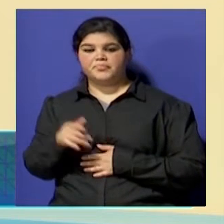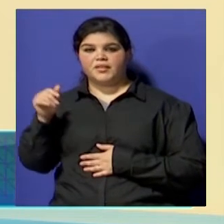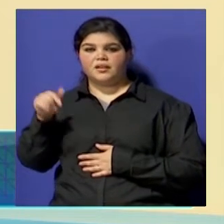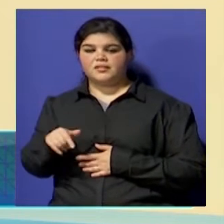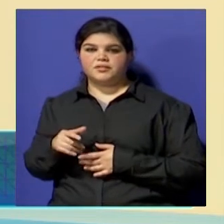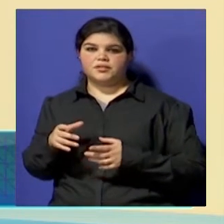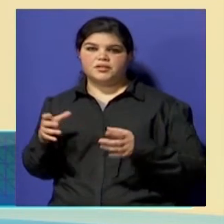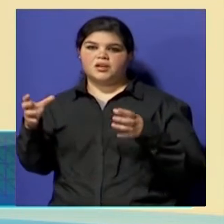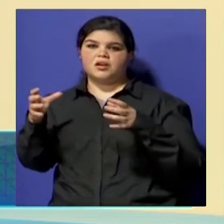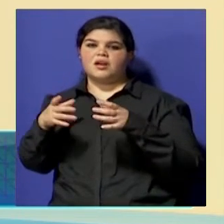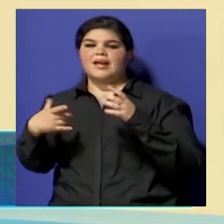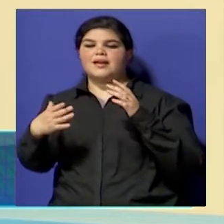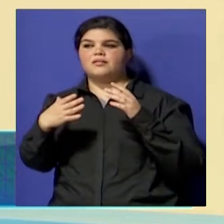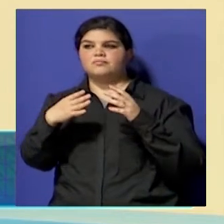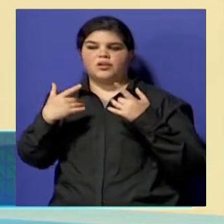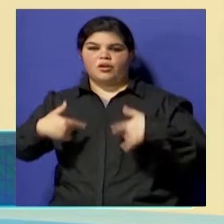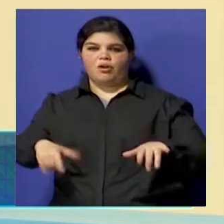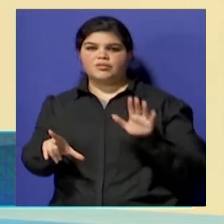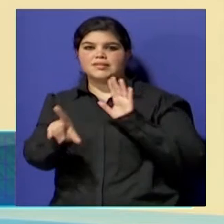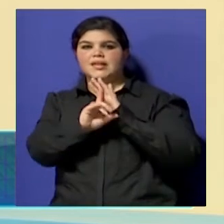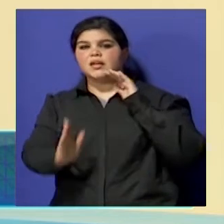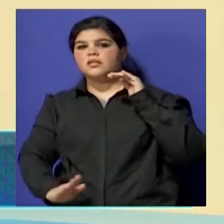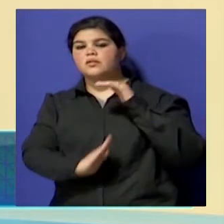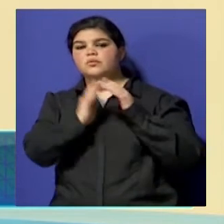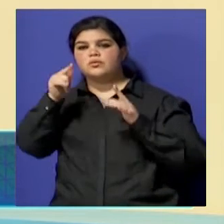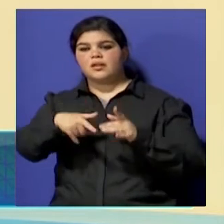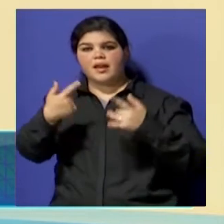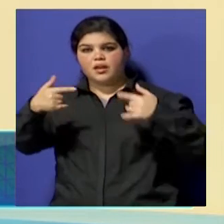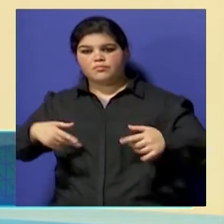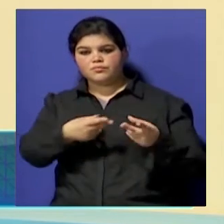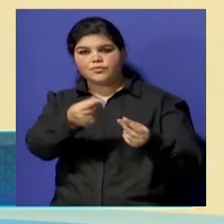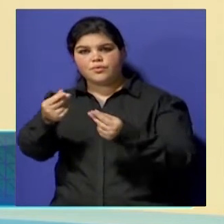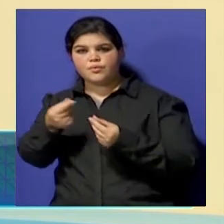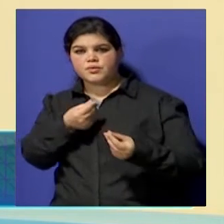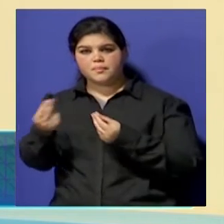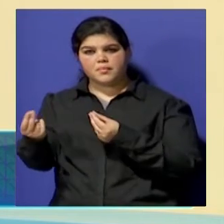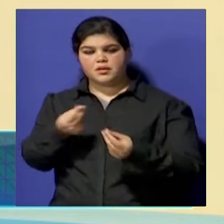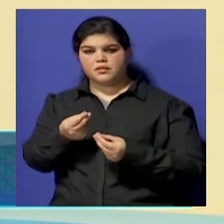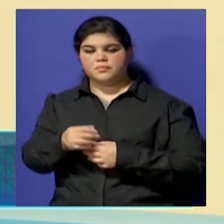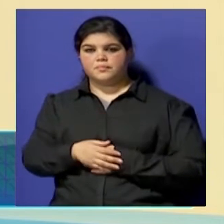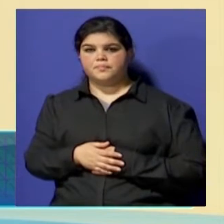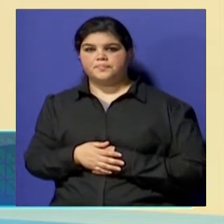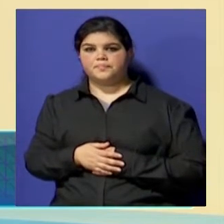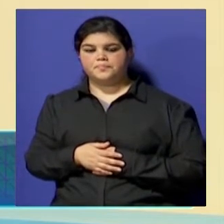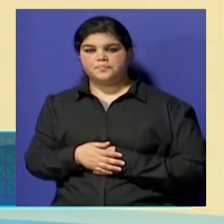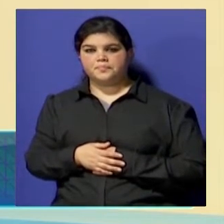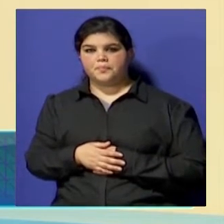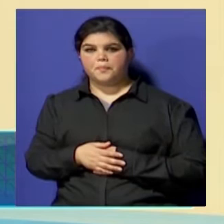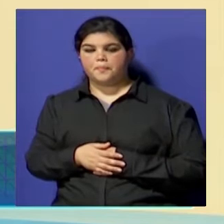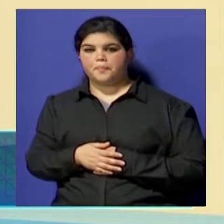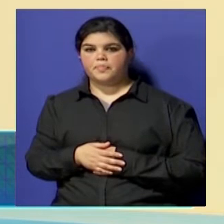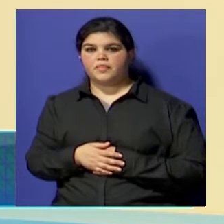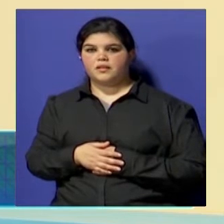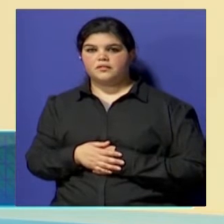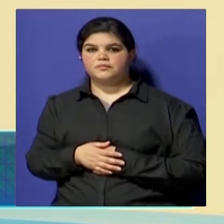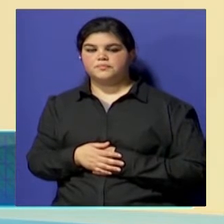instrumentos institucionales, digamos, se utilizan para, bueno, cuando hay una posición